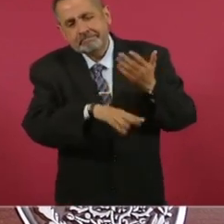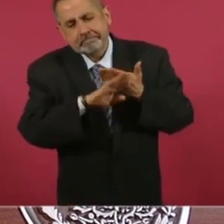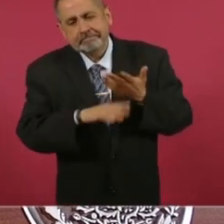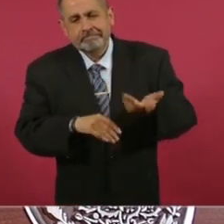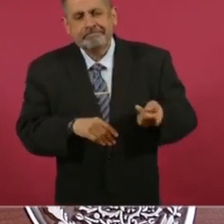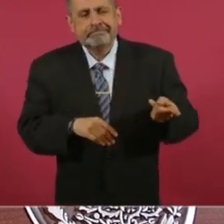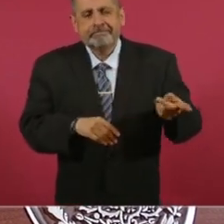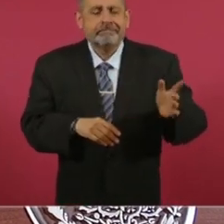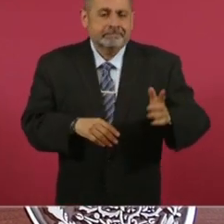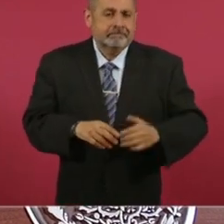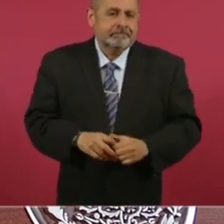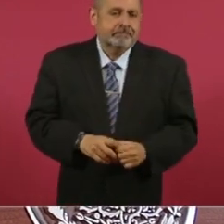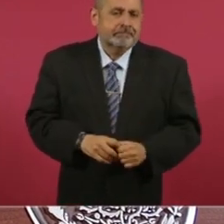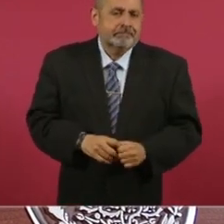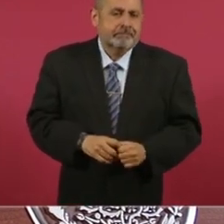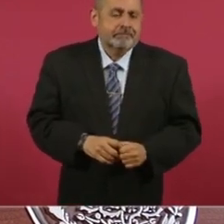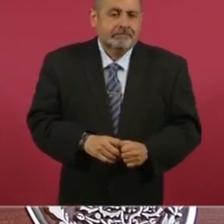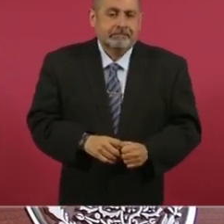involucra